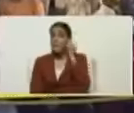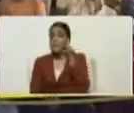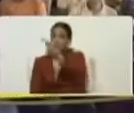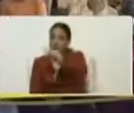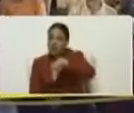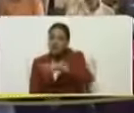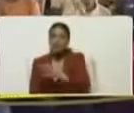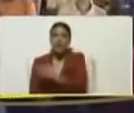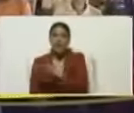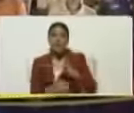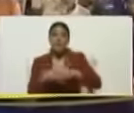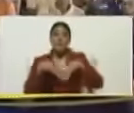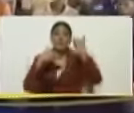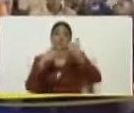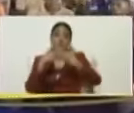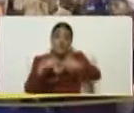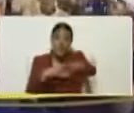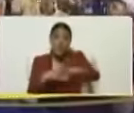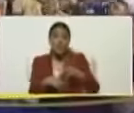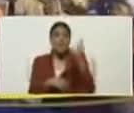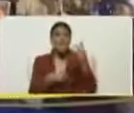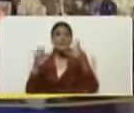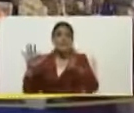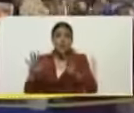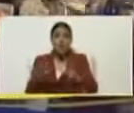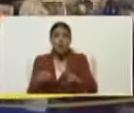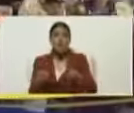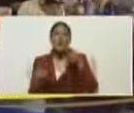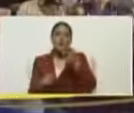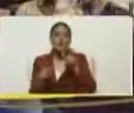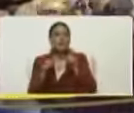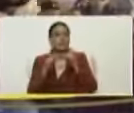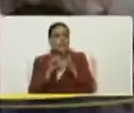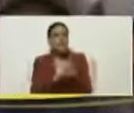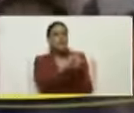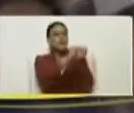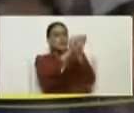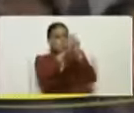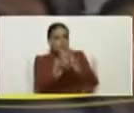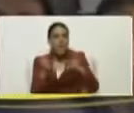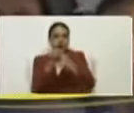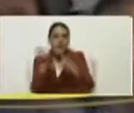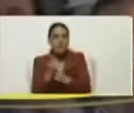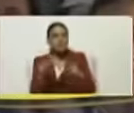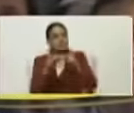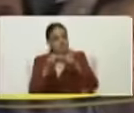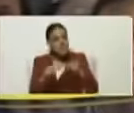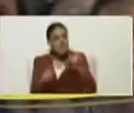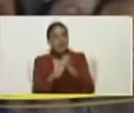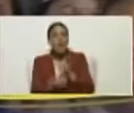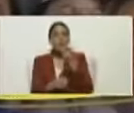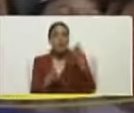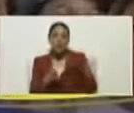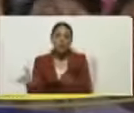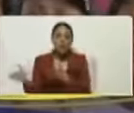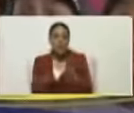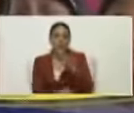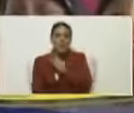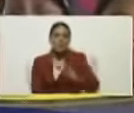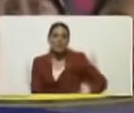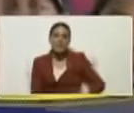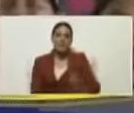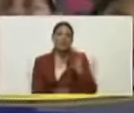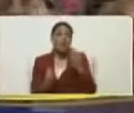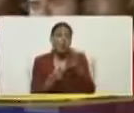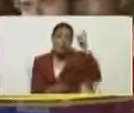Contamos que después del 28 usted va a continuar con en el marco de estas transformaciones que usted está dando. Va por buen camino, presidente. Es con el